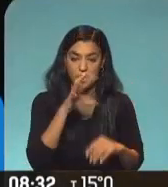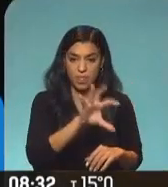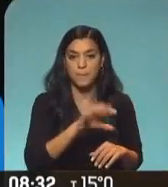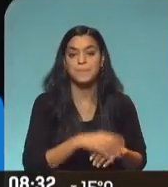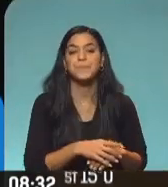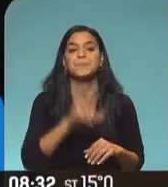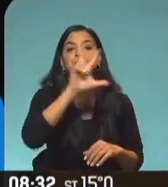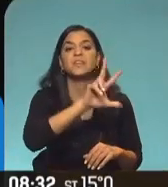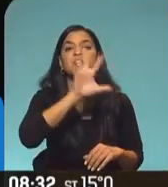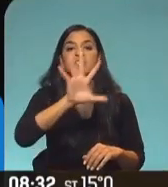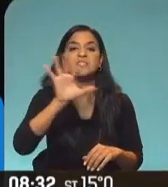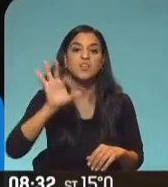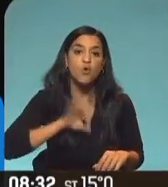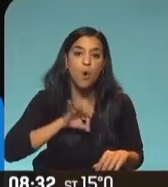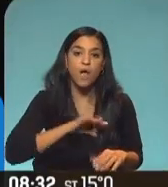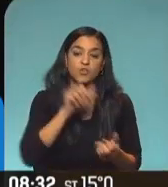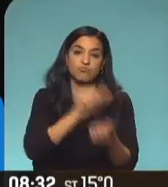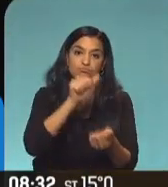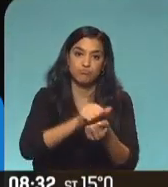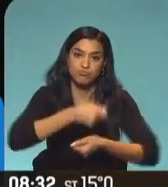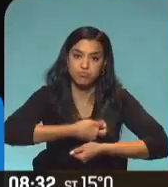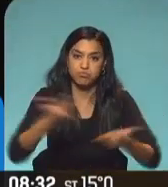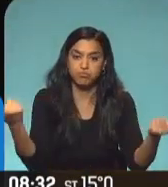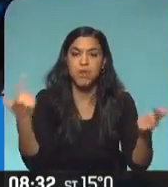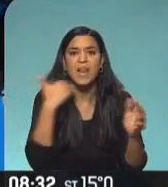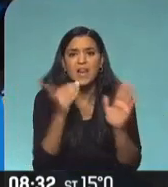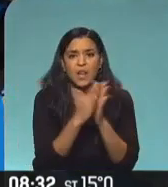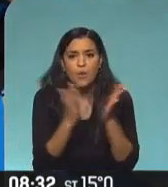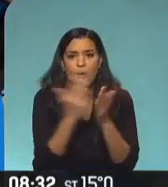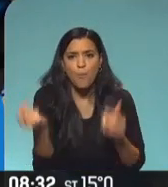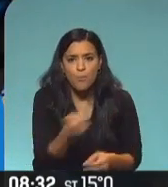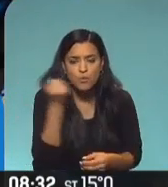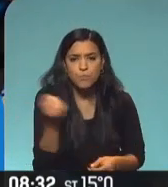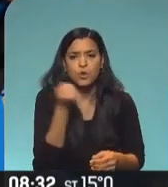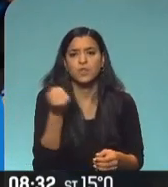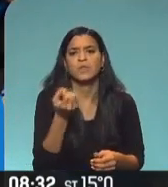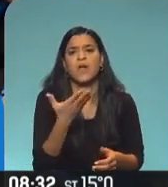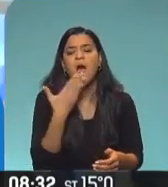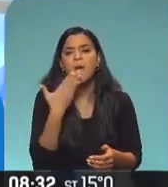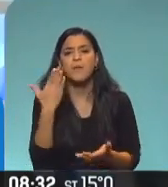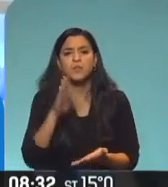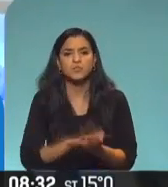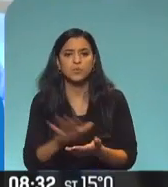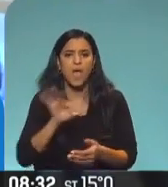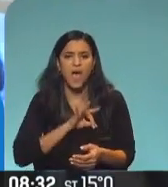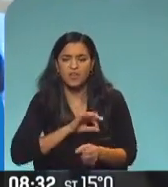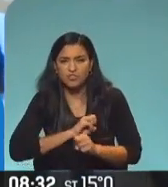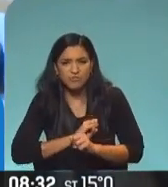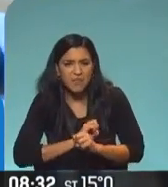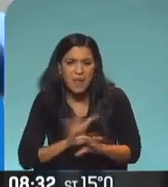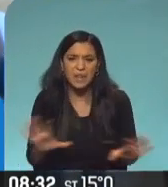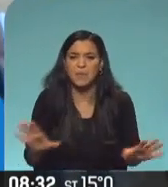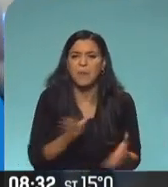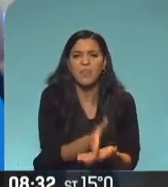a 35 años de su publicación. Un libro tan importante que habla de los años más oscuros, ¿no?, de